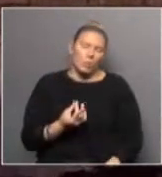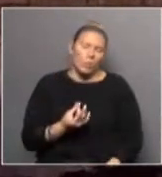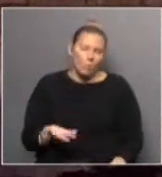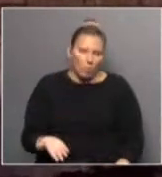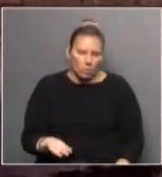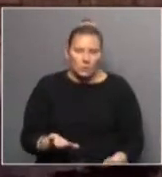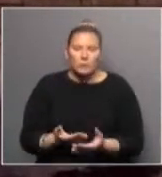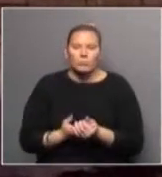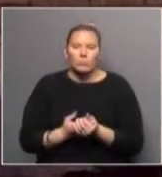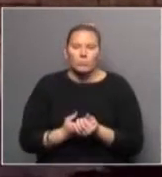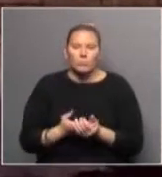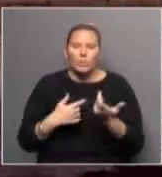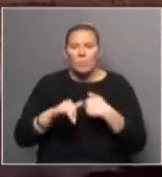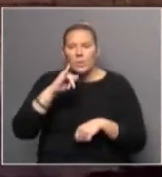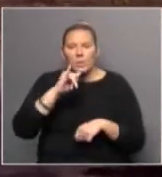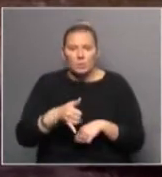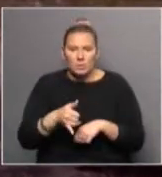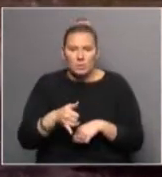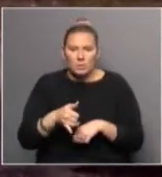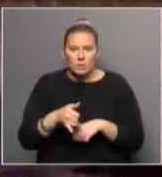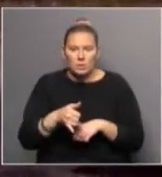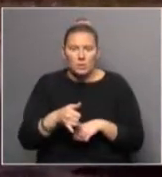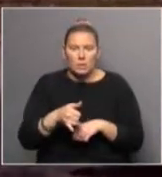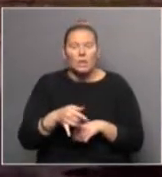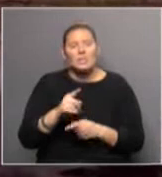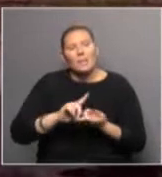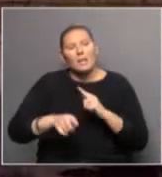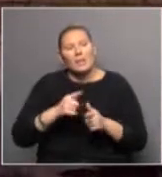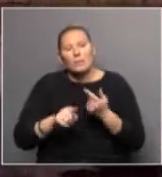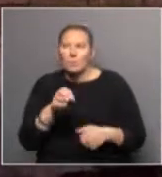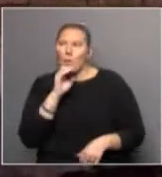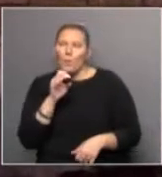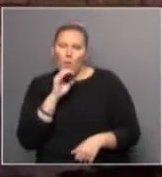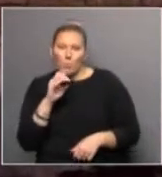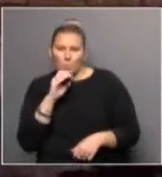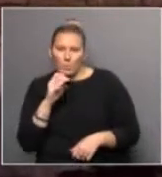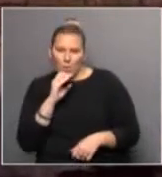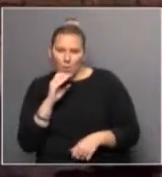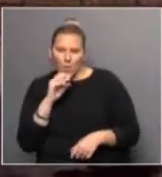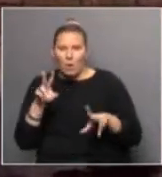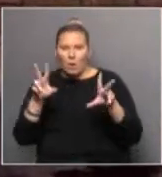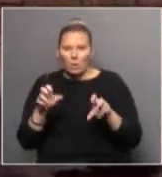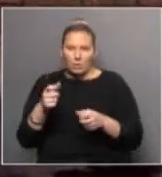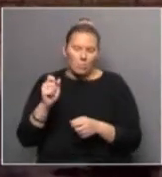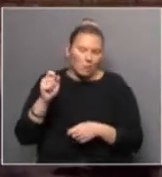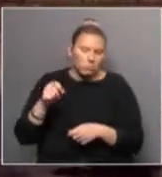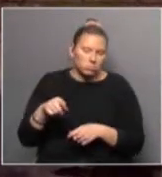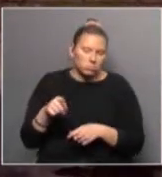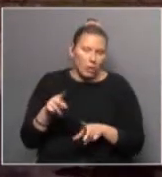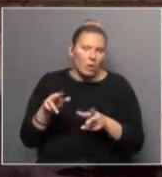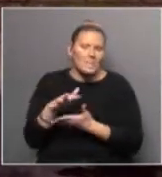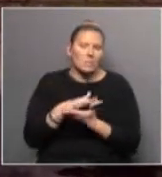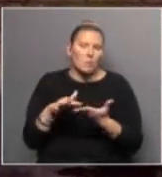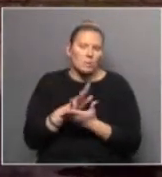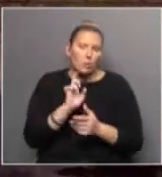mantecas. Pero lo que sí hay esa cosa, esa relación humorística con los temas urbanos, con los temas citadinos, y